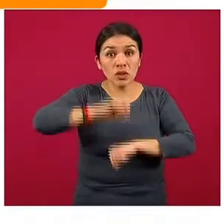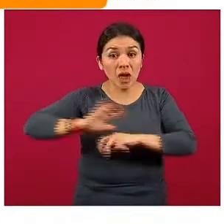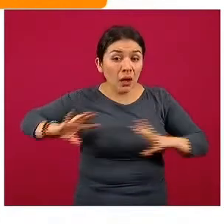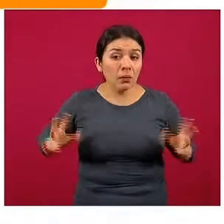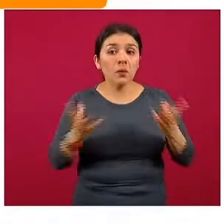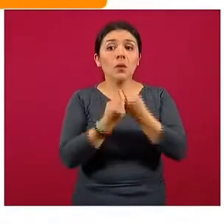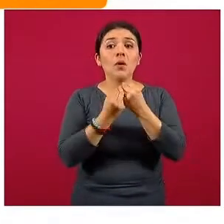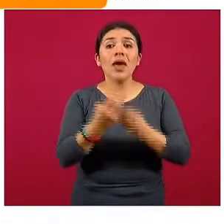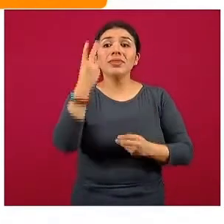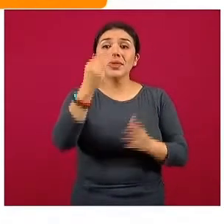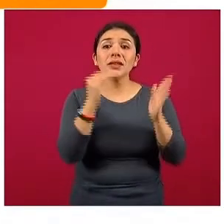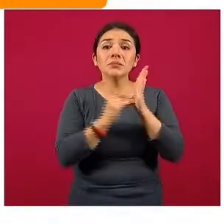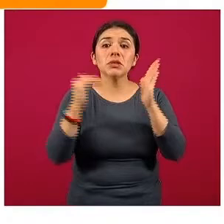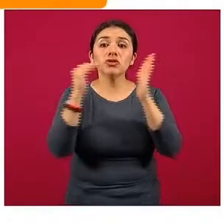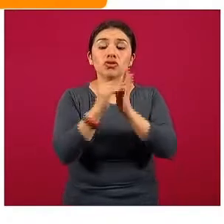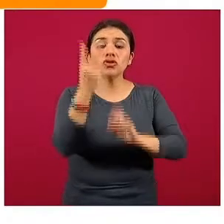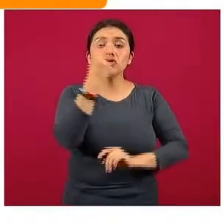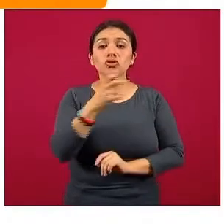más de